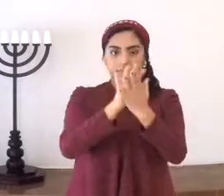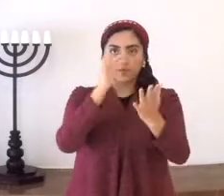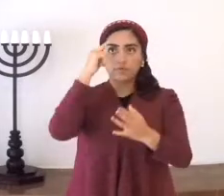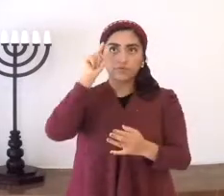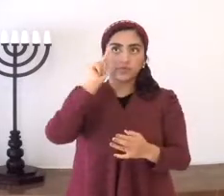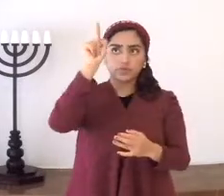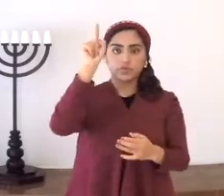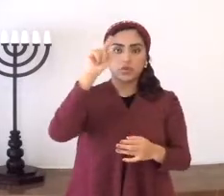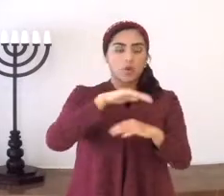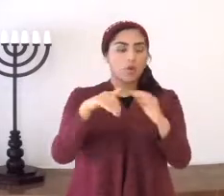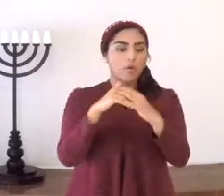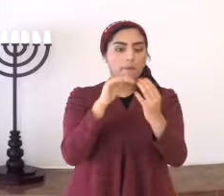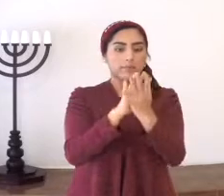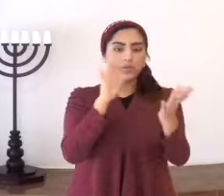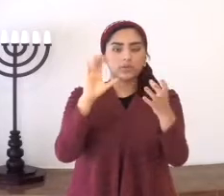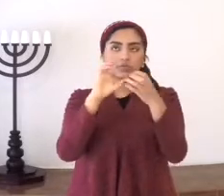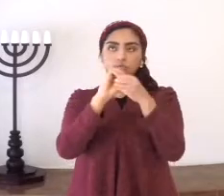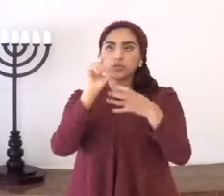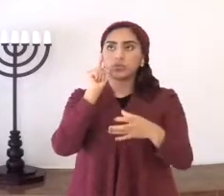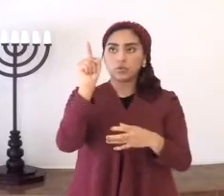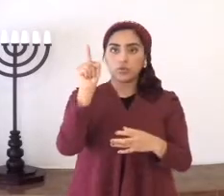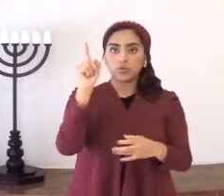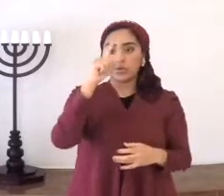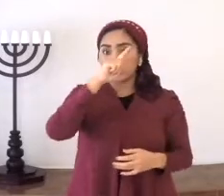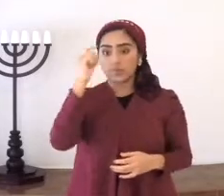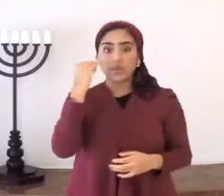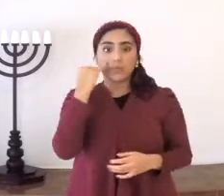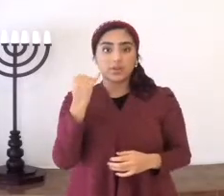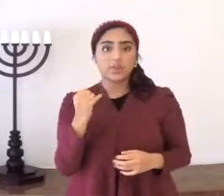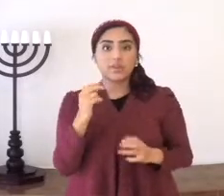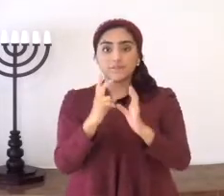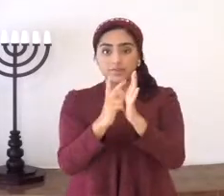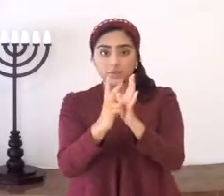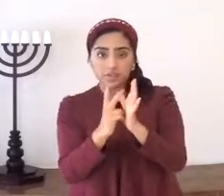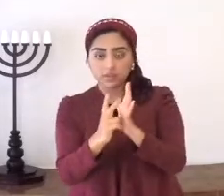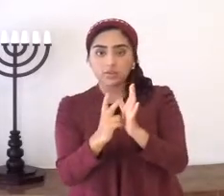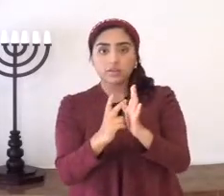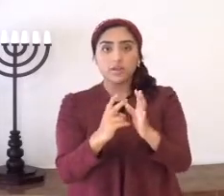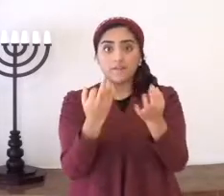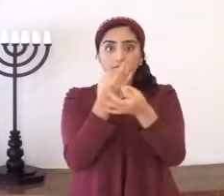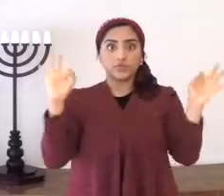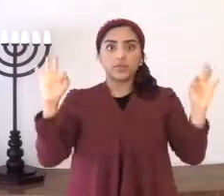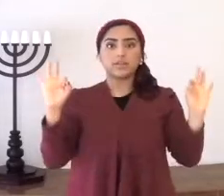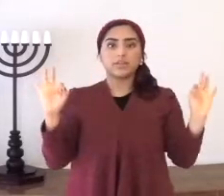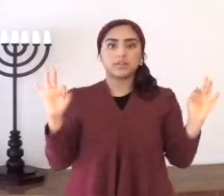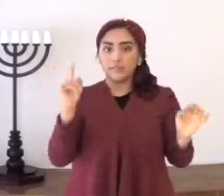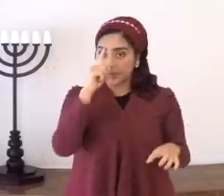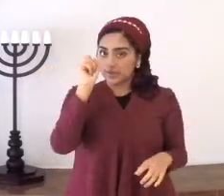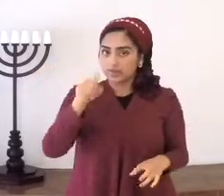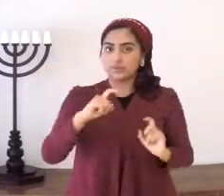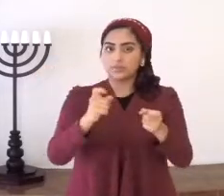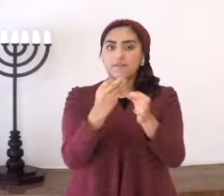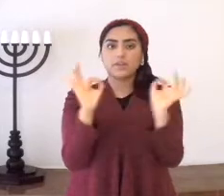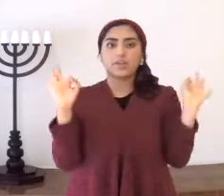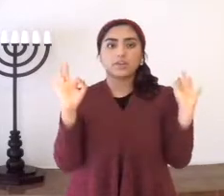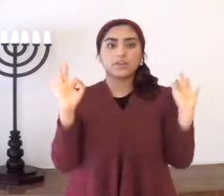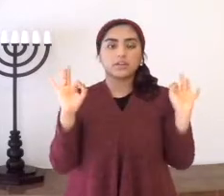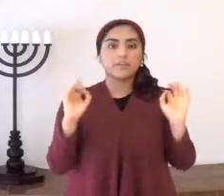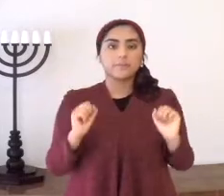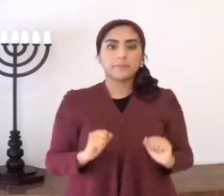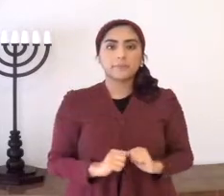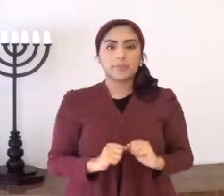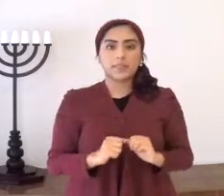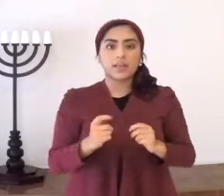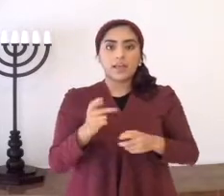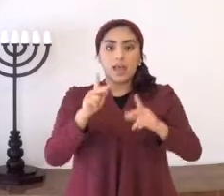Rabá Bakadosh, la cabod es para ti, la honra es para ti, el esplendor es tuyo. Porque si con un audio o un video gratis, porque se debe